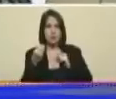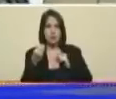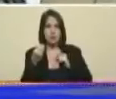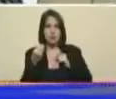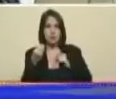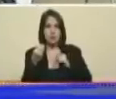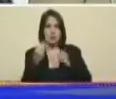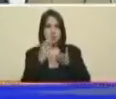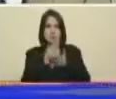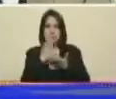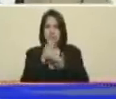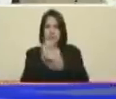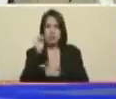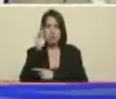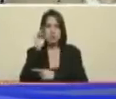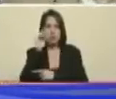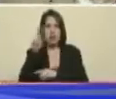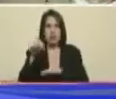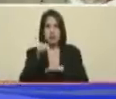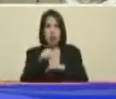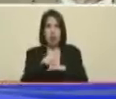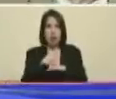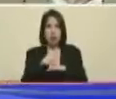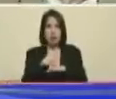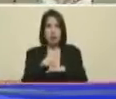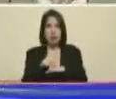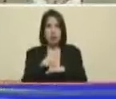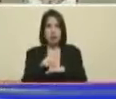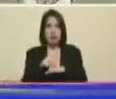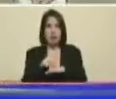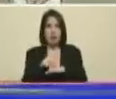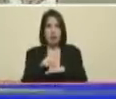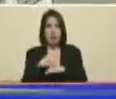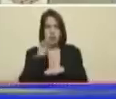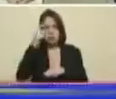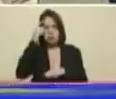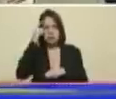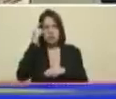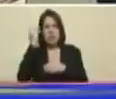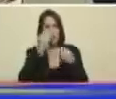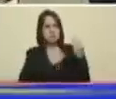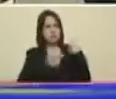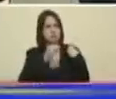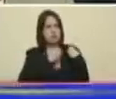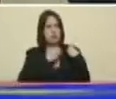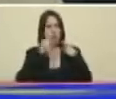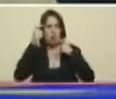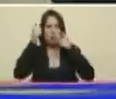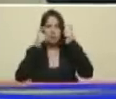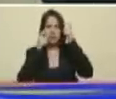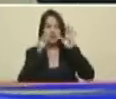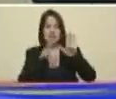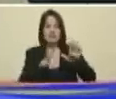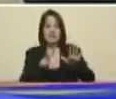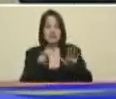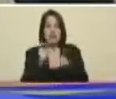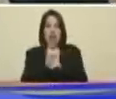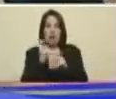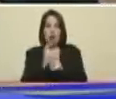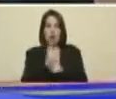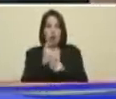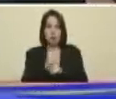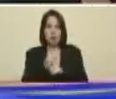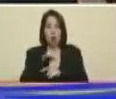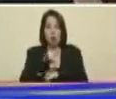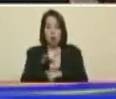tirapiedra de la Asamblea Nacional. Un día me llamó el comandante Chávez, 7 de agosto, lunes, 8 de la